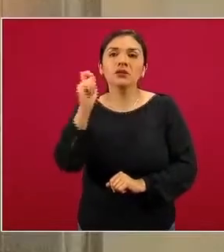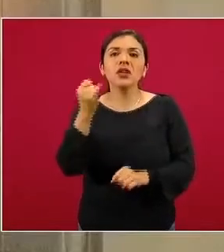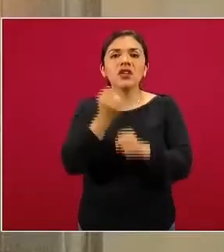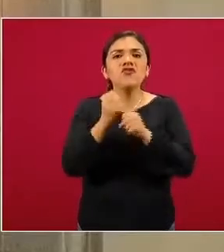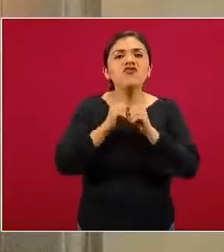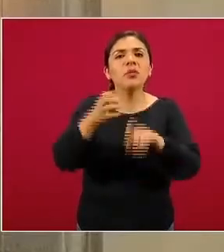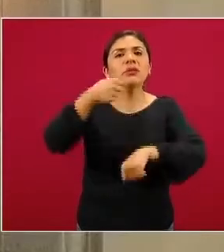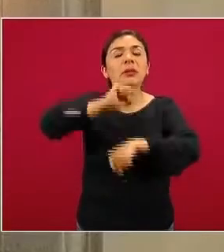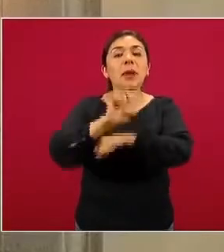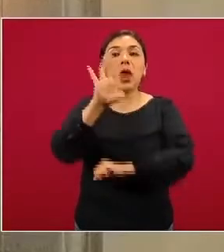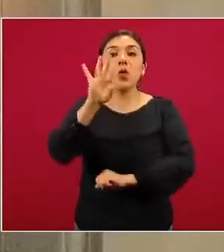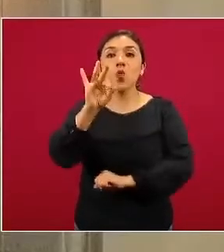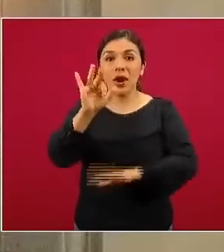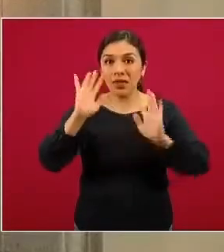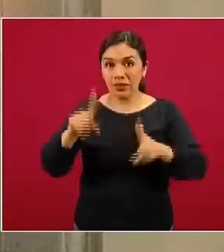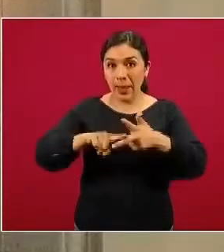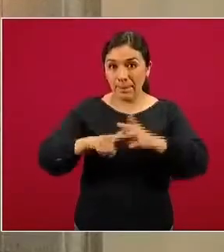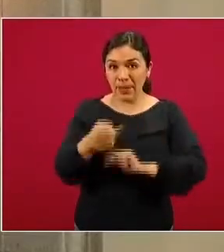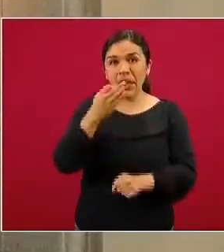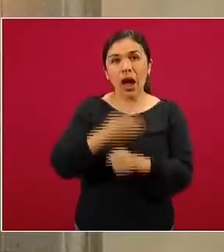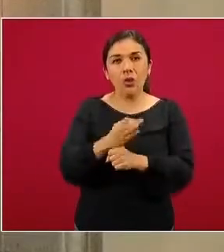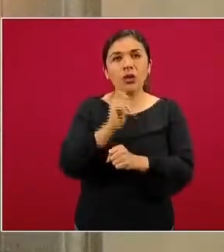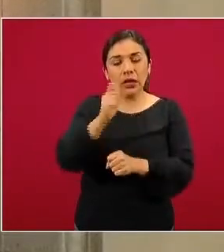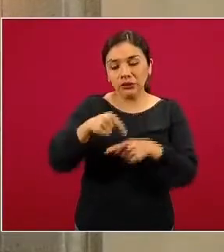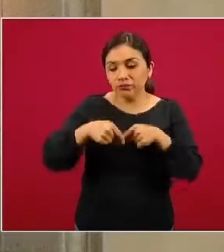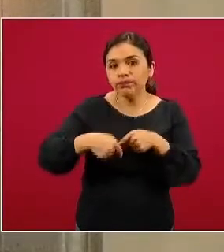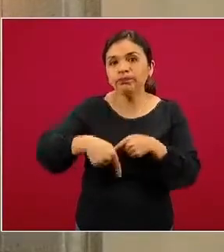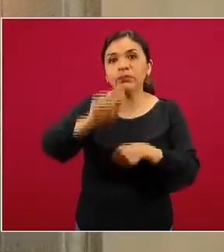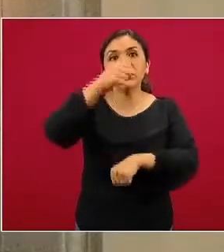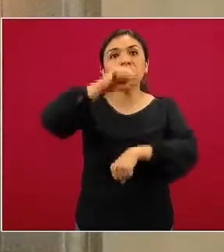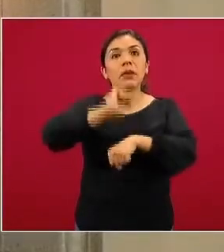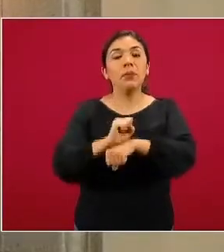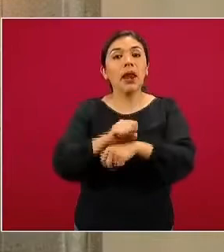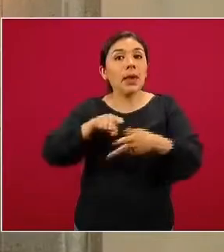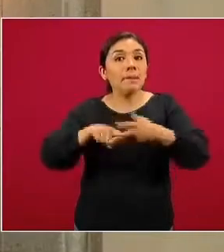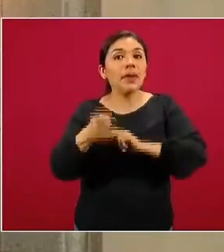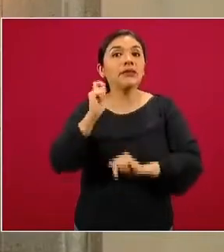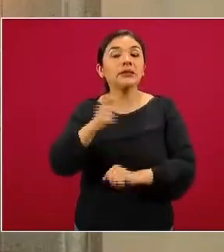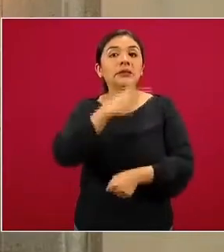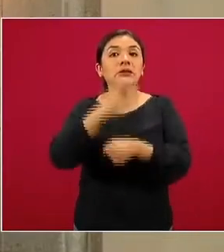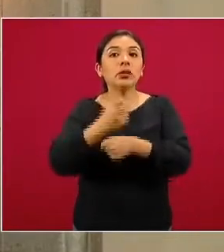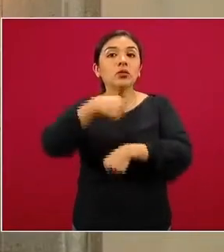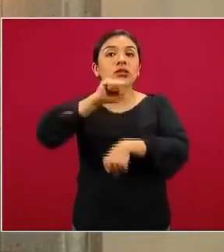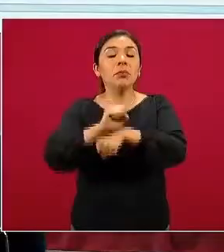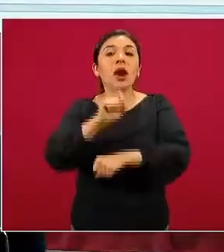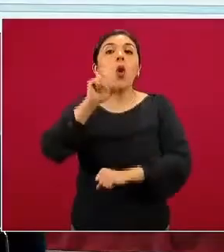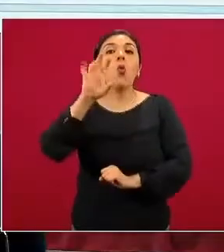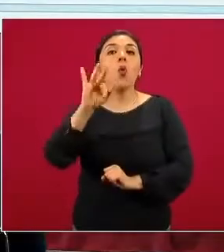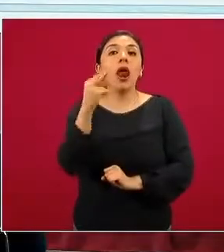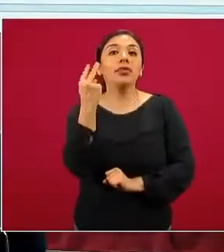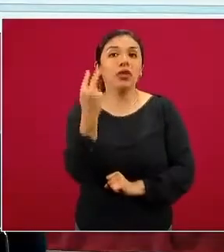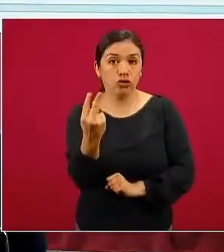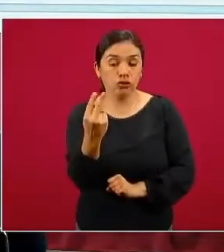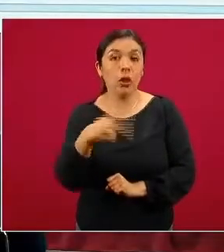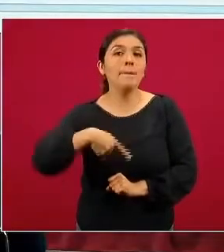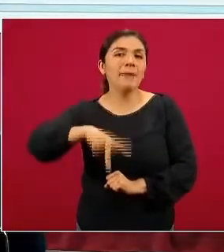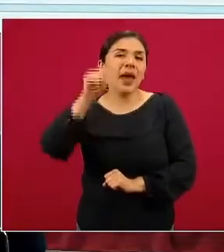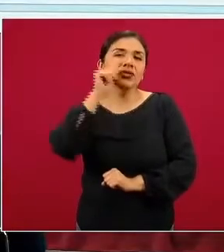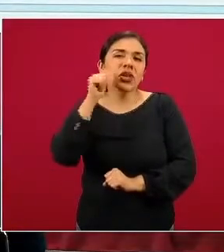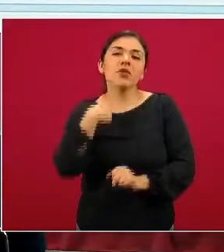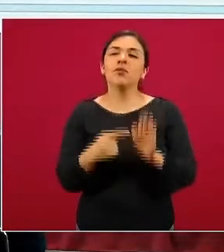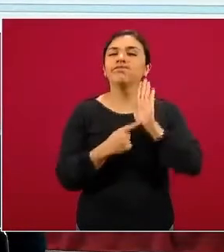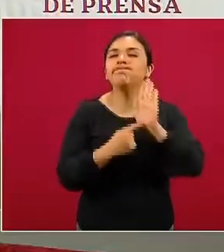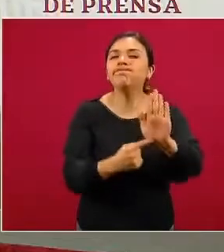de la semana 40, estamos en este momento iniciando apenas en el segundo día de la semana 42, pero siempre